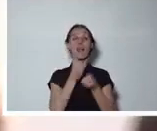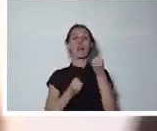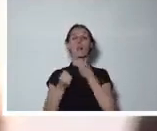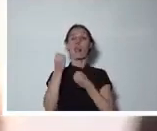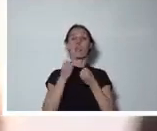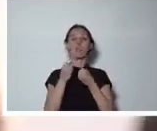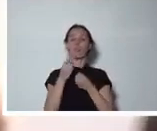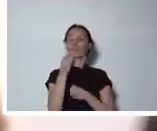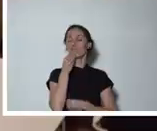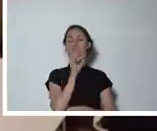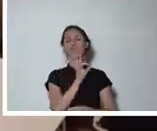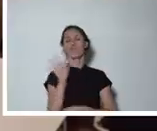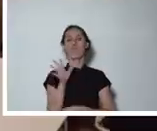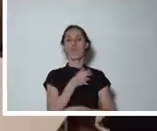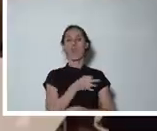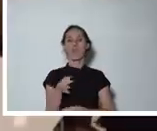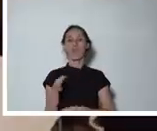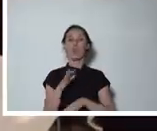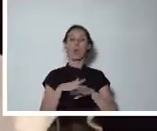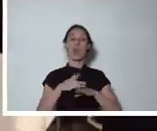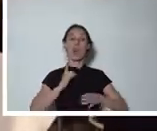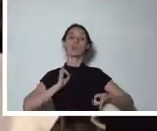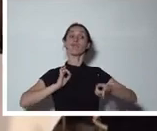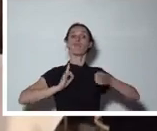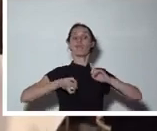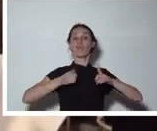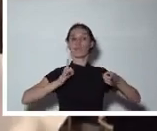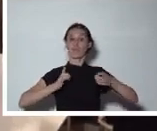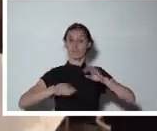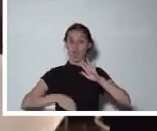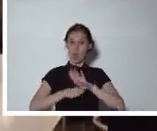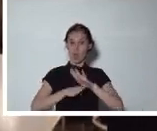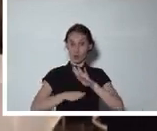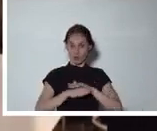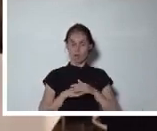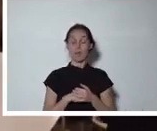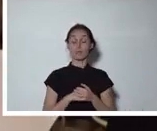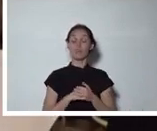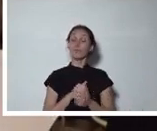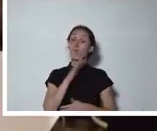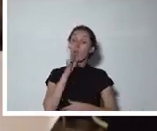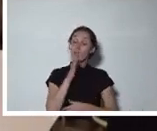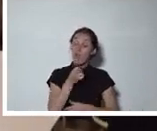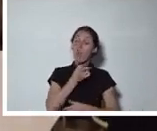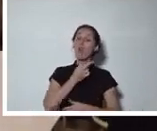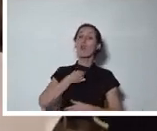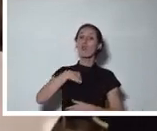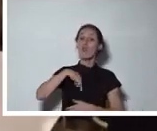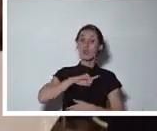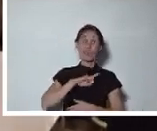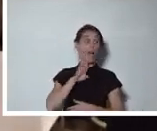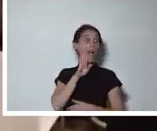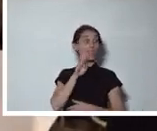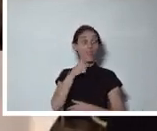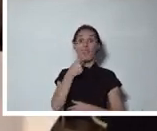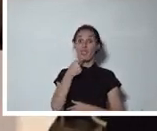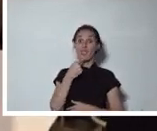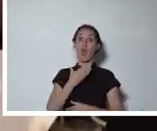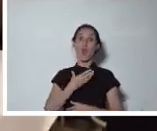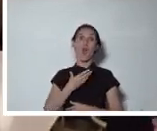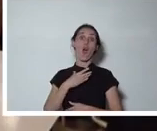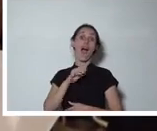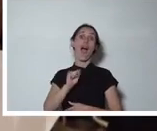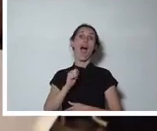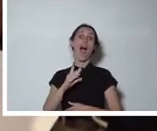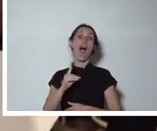combinación para nuestra dominación por eso cuando nosotros y recién lo decía Ada sabemos